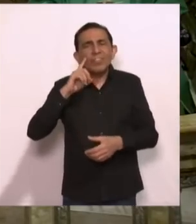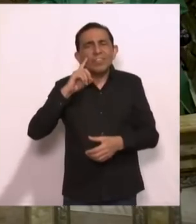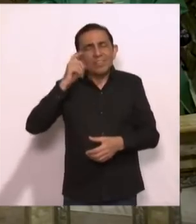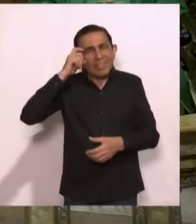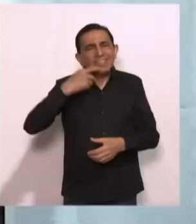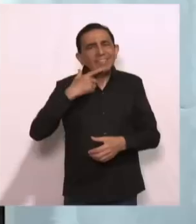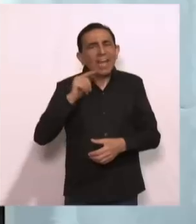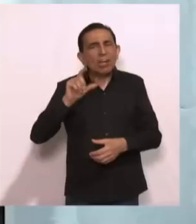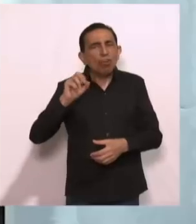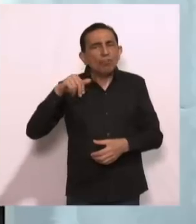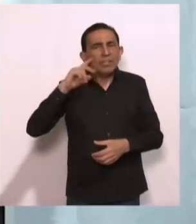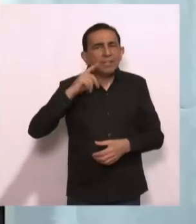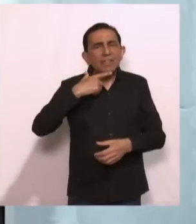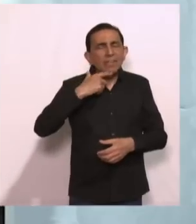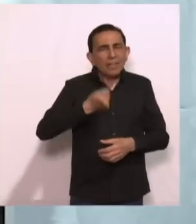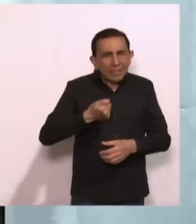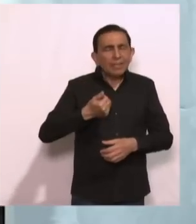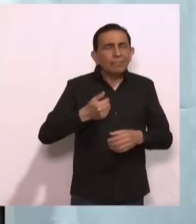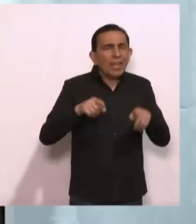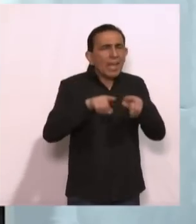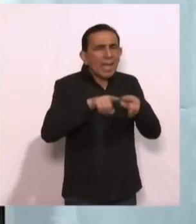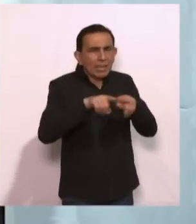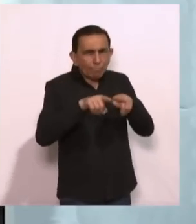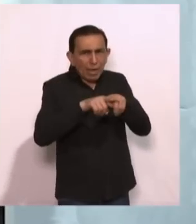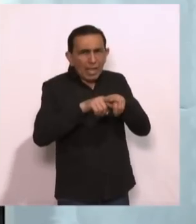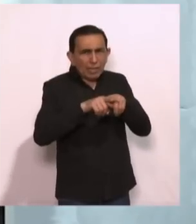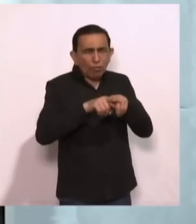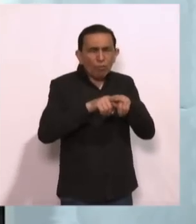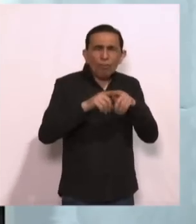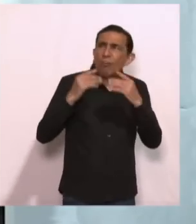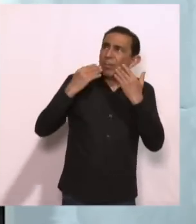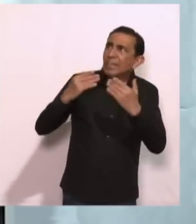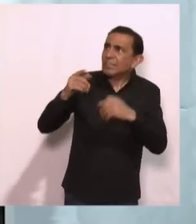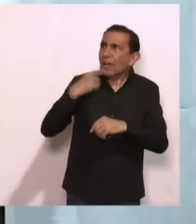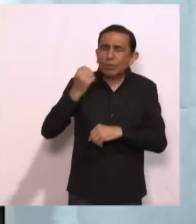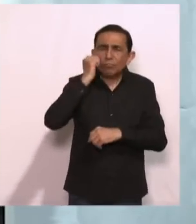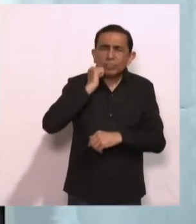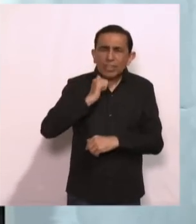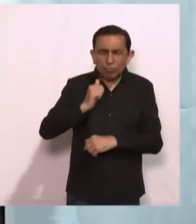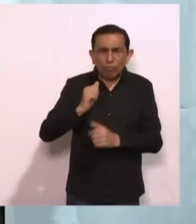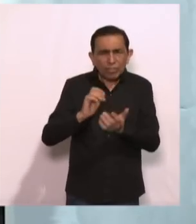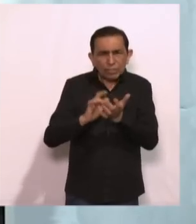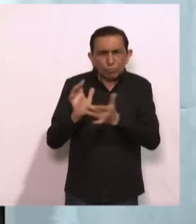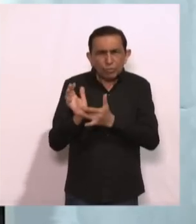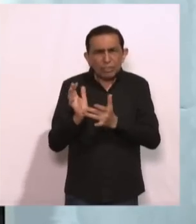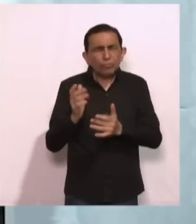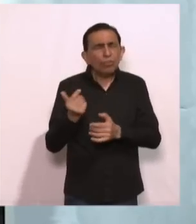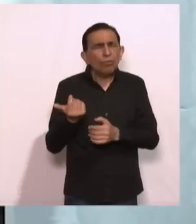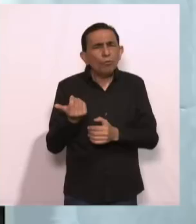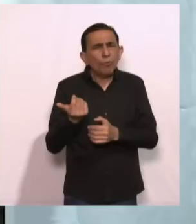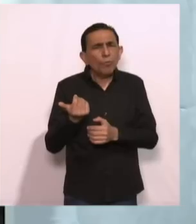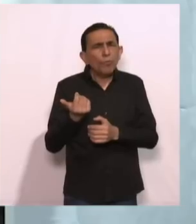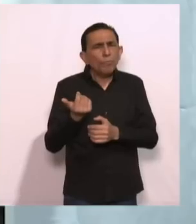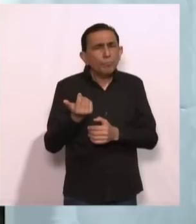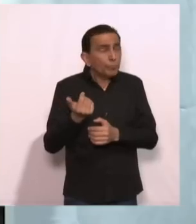Hermanos, les ordenamos en nombre de nuestro Señor Jesucristo que se aparten de todo hermano que lleve